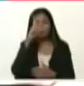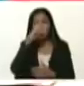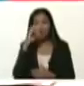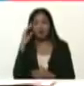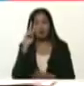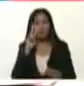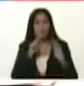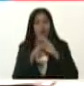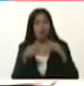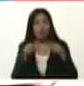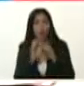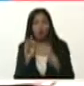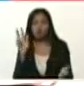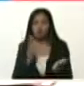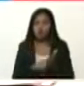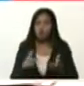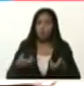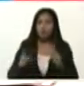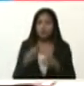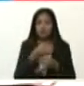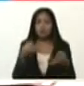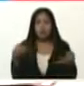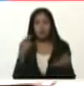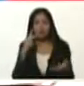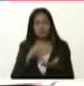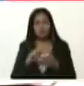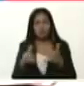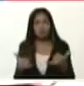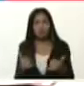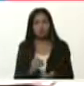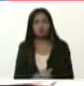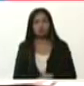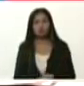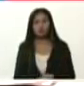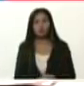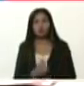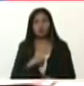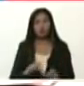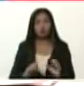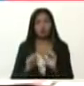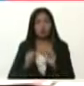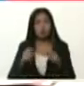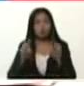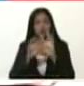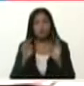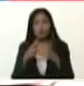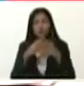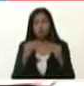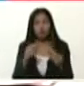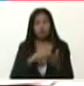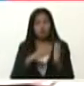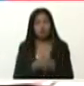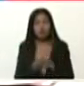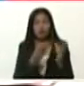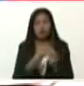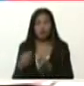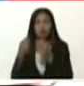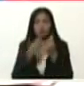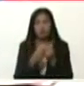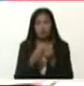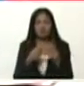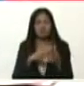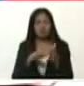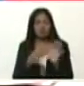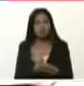Bueno, cúmplase. Cúmplase, excelente. Tenemos que avanzar en todo lo que es lo económico, no